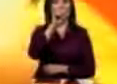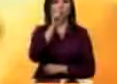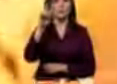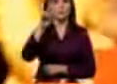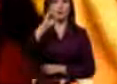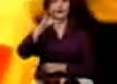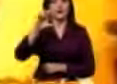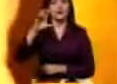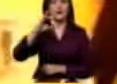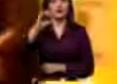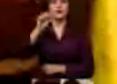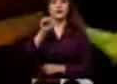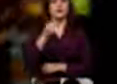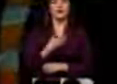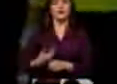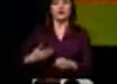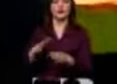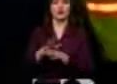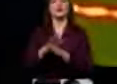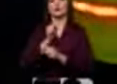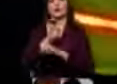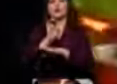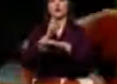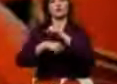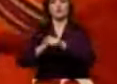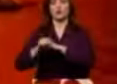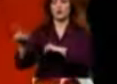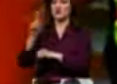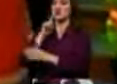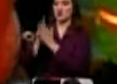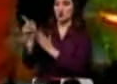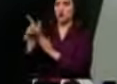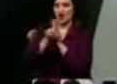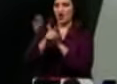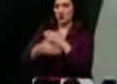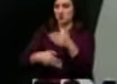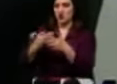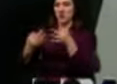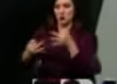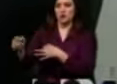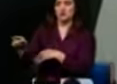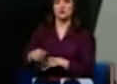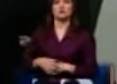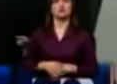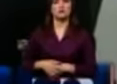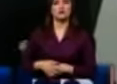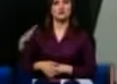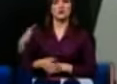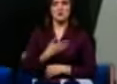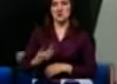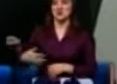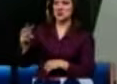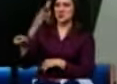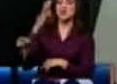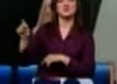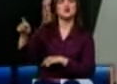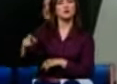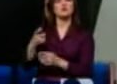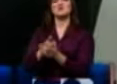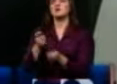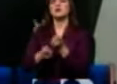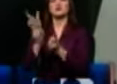Federación Ecuatoriana de Fútbol, a quien dice llevará ante la ley para que responda por lo sucedido. Villacís deberá responder a quién le vendió